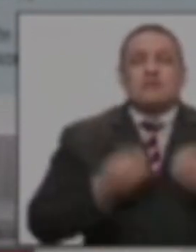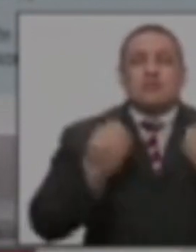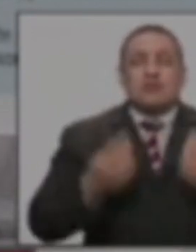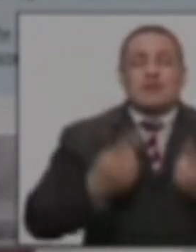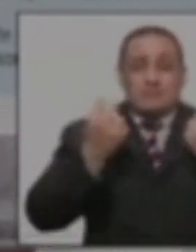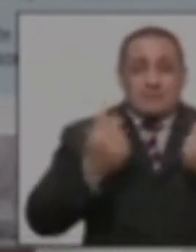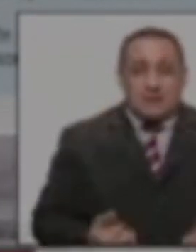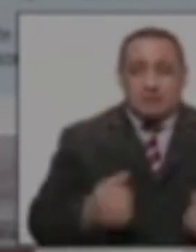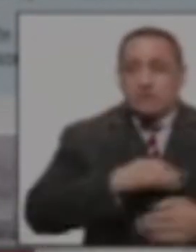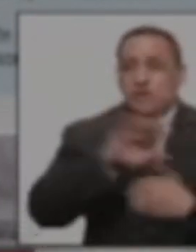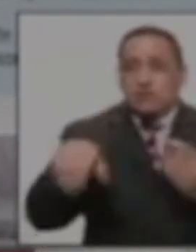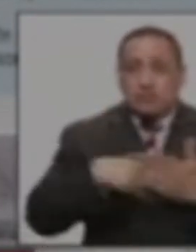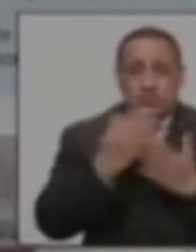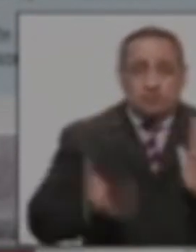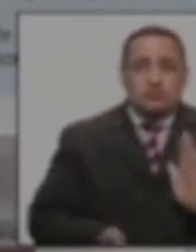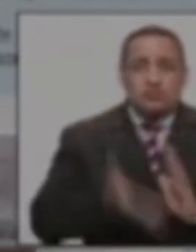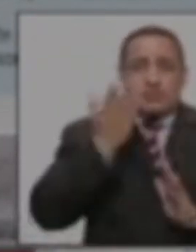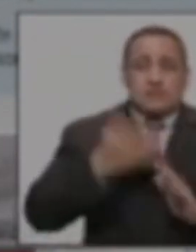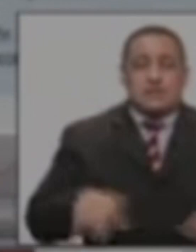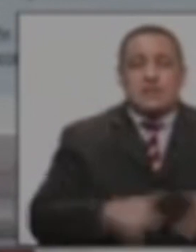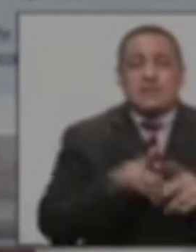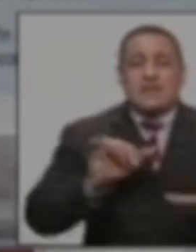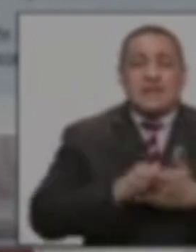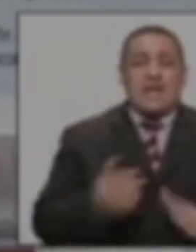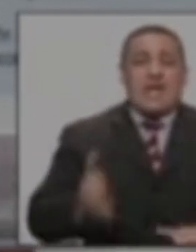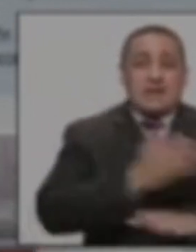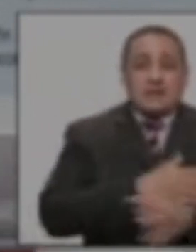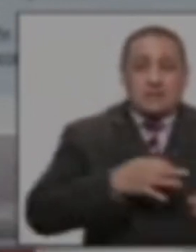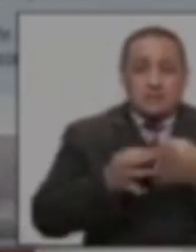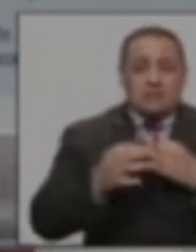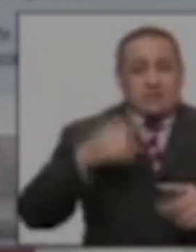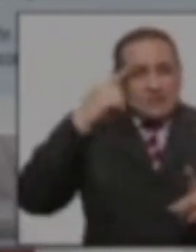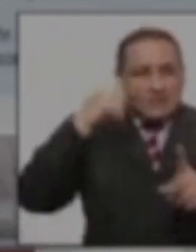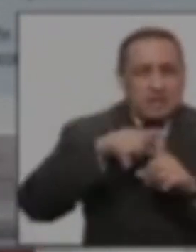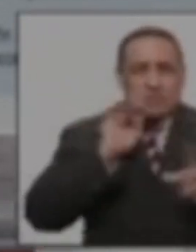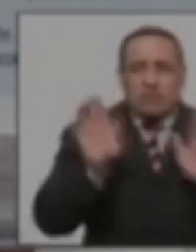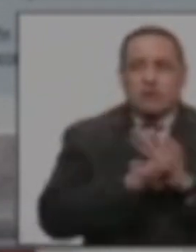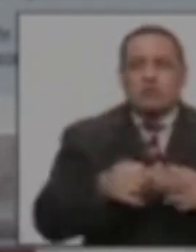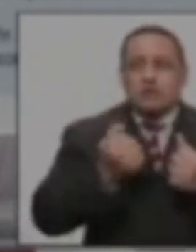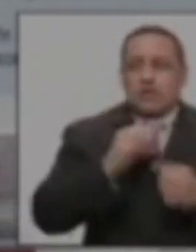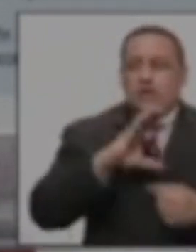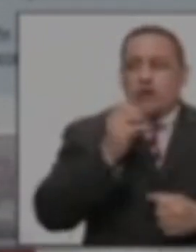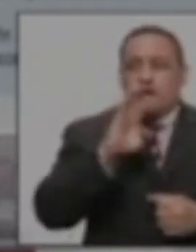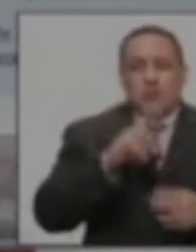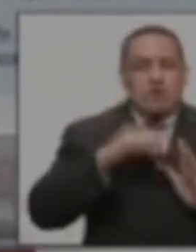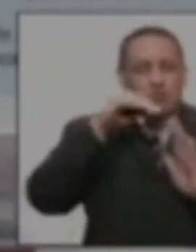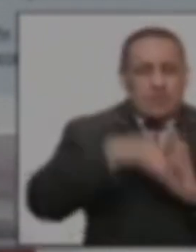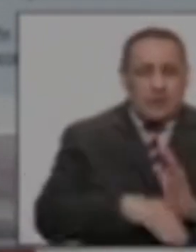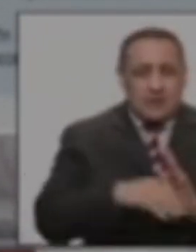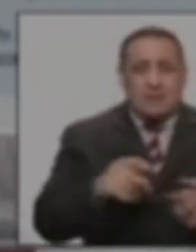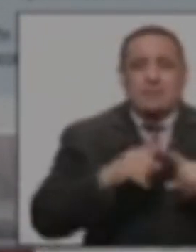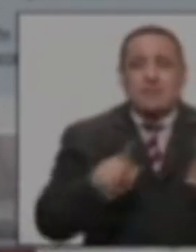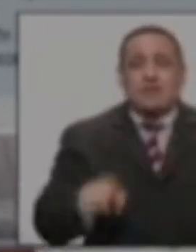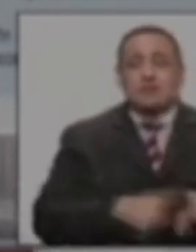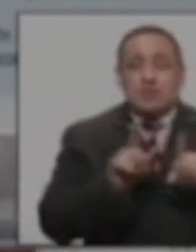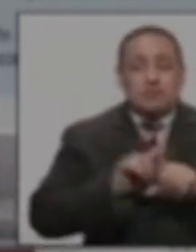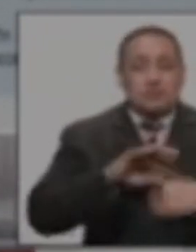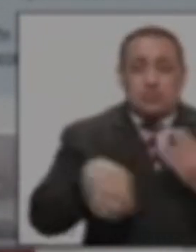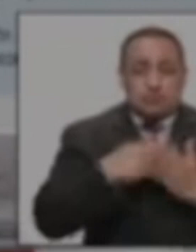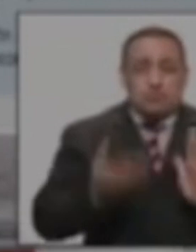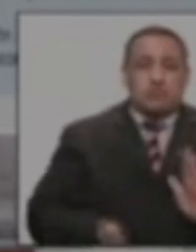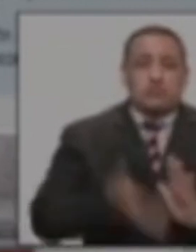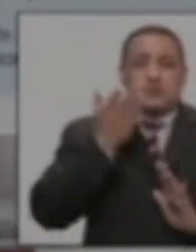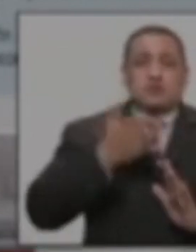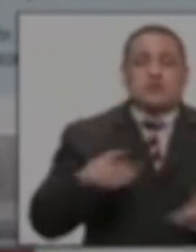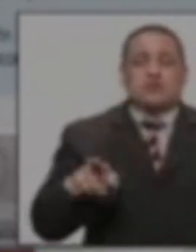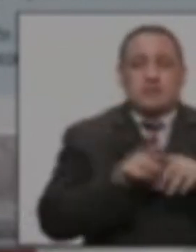los precios de los metales han subido, a pesar de, como he dicho, estamos proyectando el precio del cobre con una cierta ligera baja, pero los precios de metales han subido